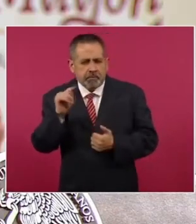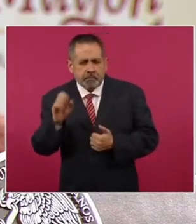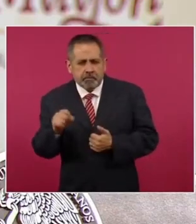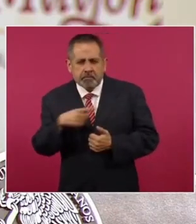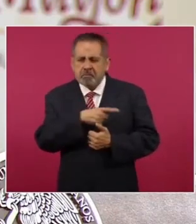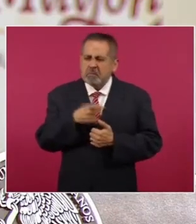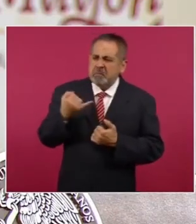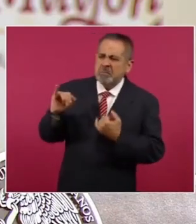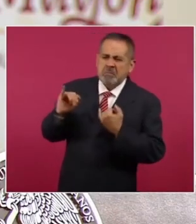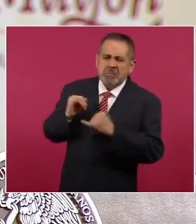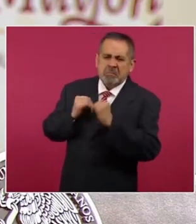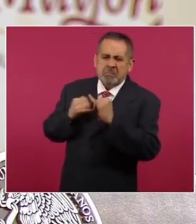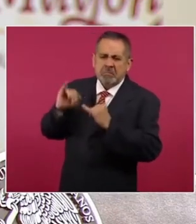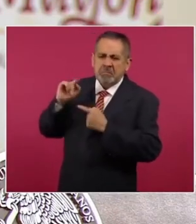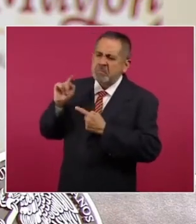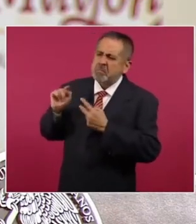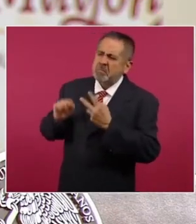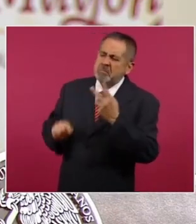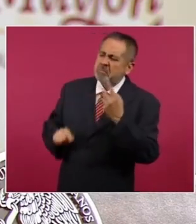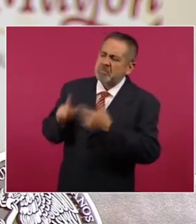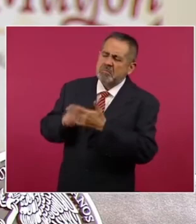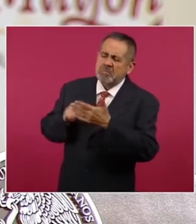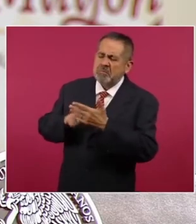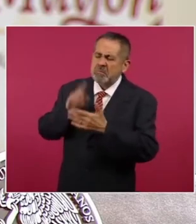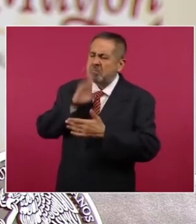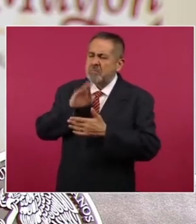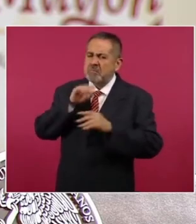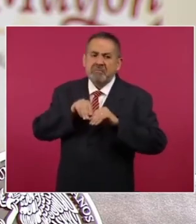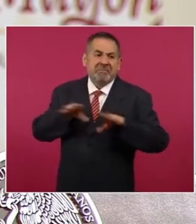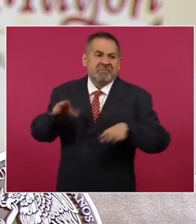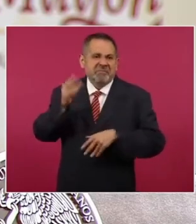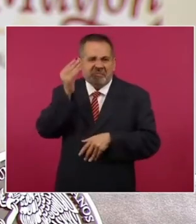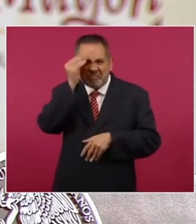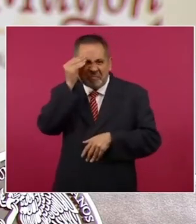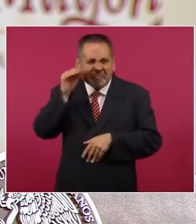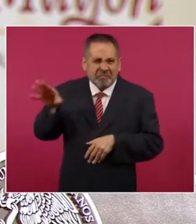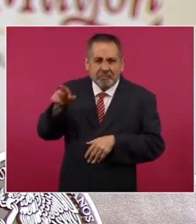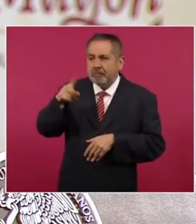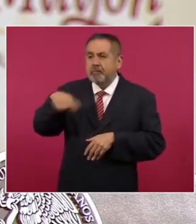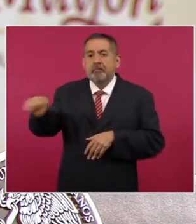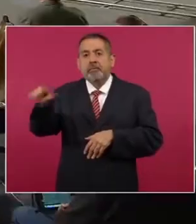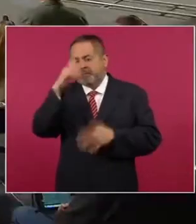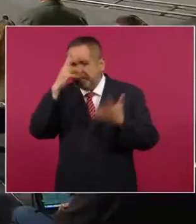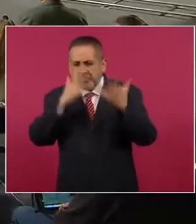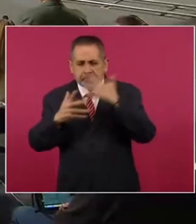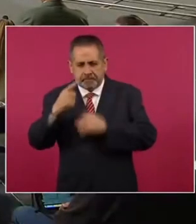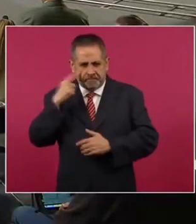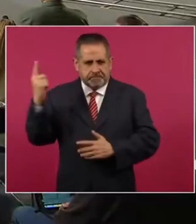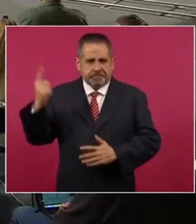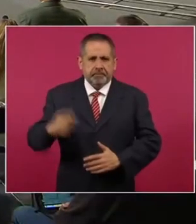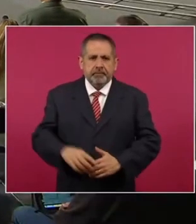descalificaciones que se propagan con la intención de confundir a los ciudadanos.